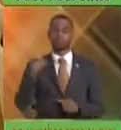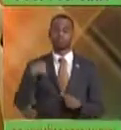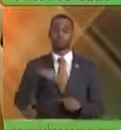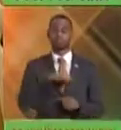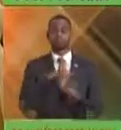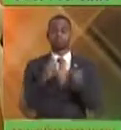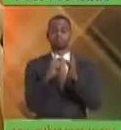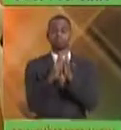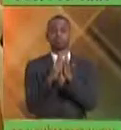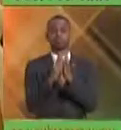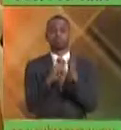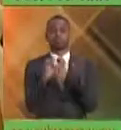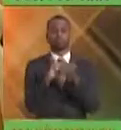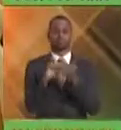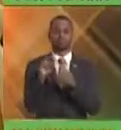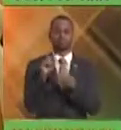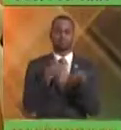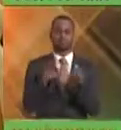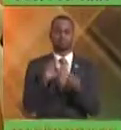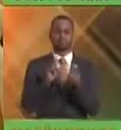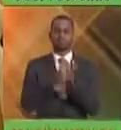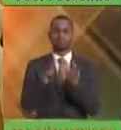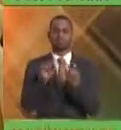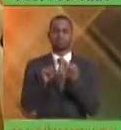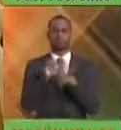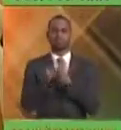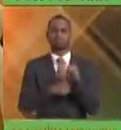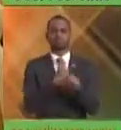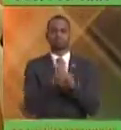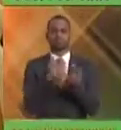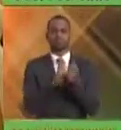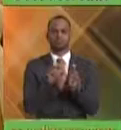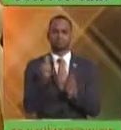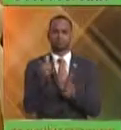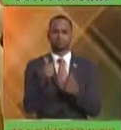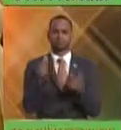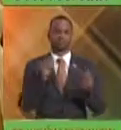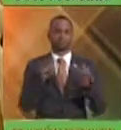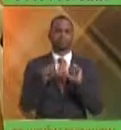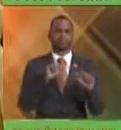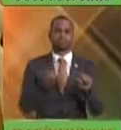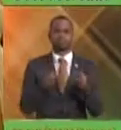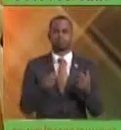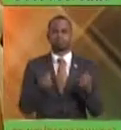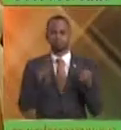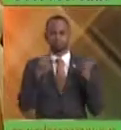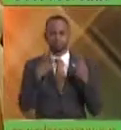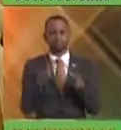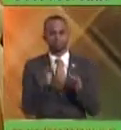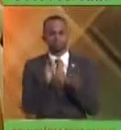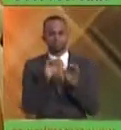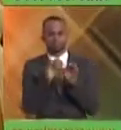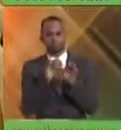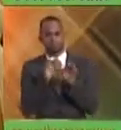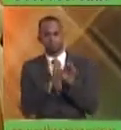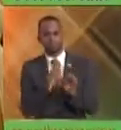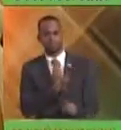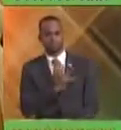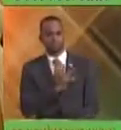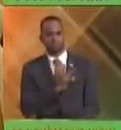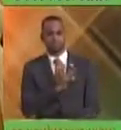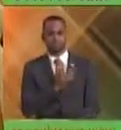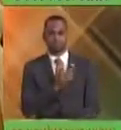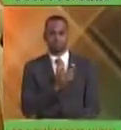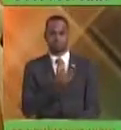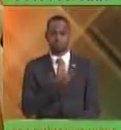la discapacidad por ejemplo el censo del 2010 tiene un conjunto de preguntas muy superficiales muy simples que metodológicamente no